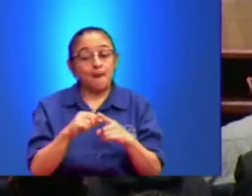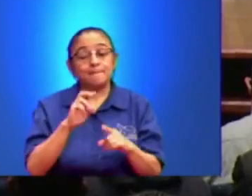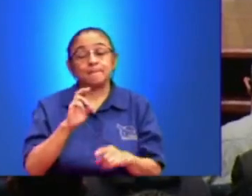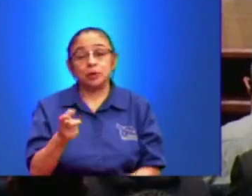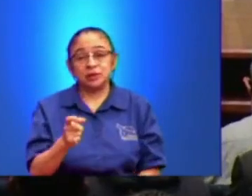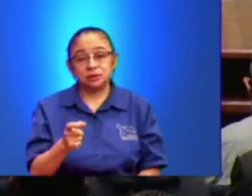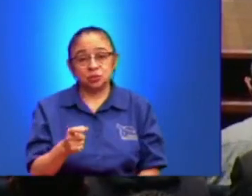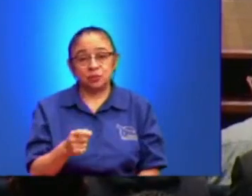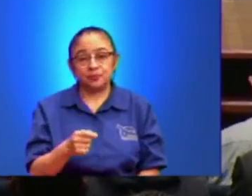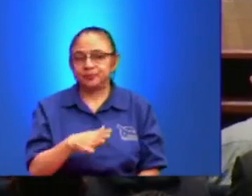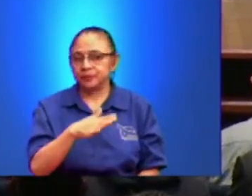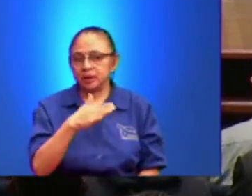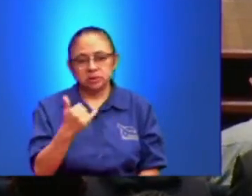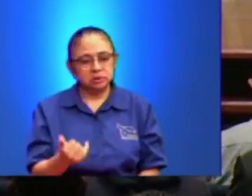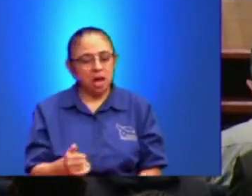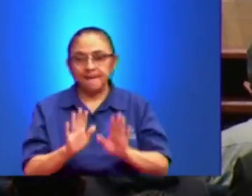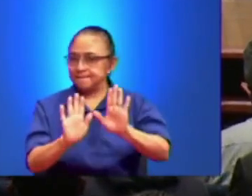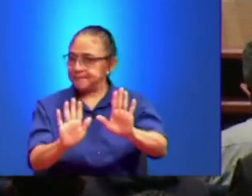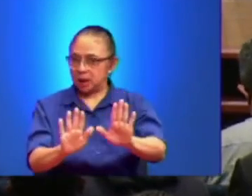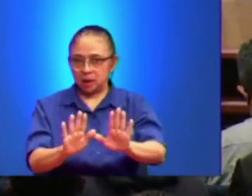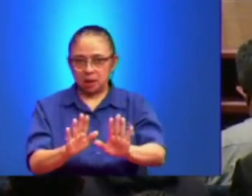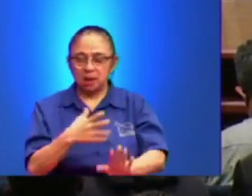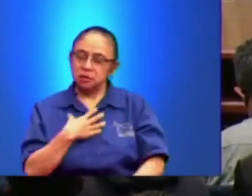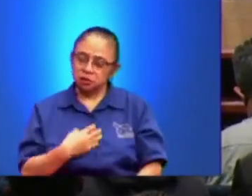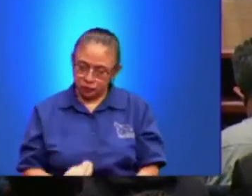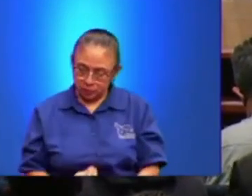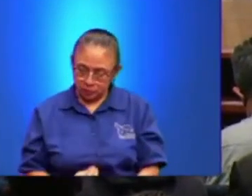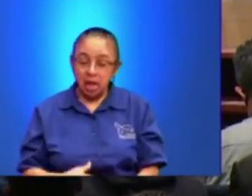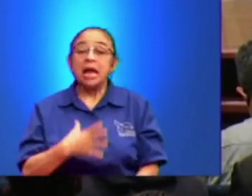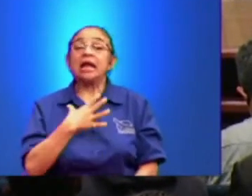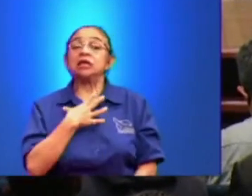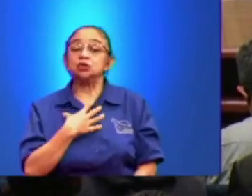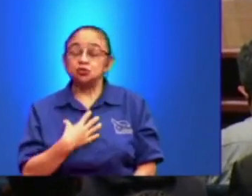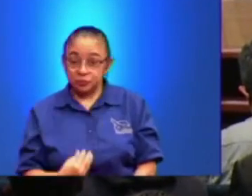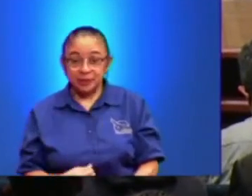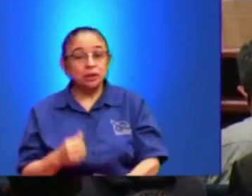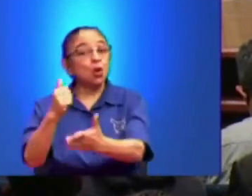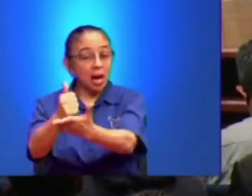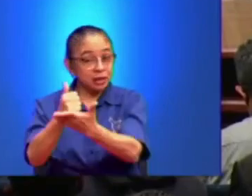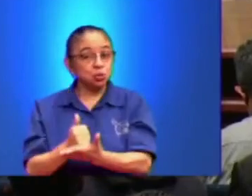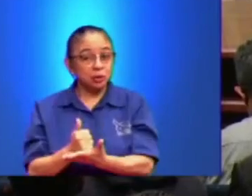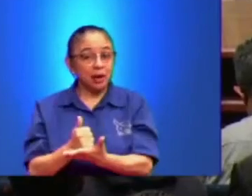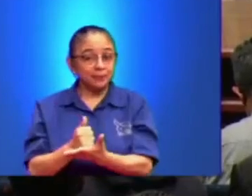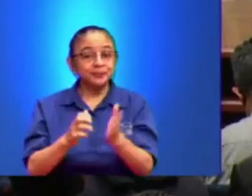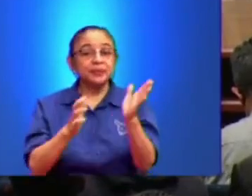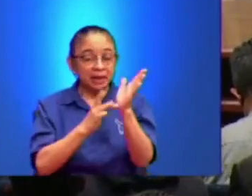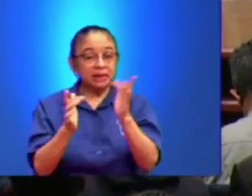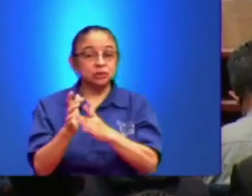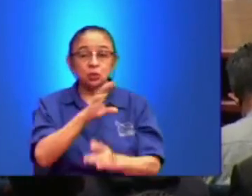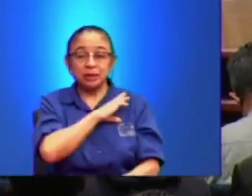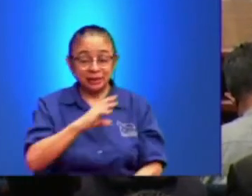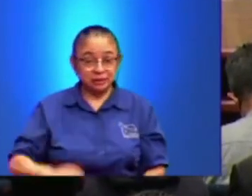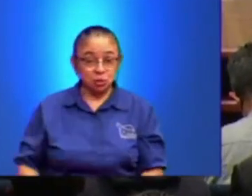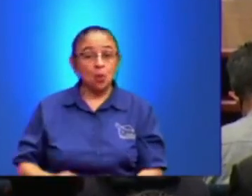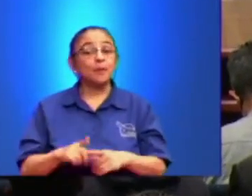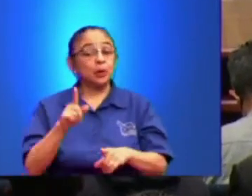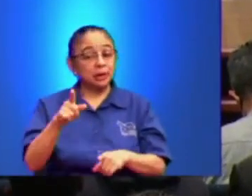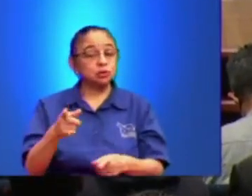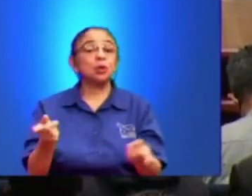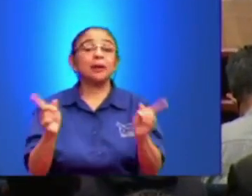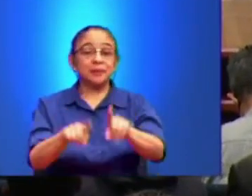días parece sufrir porque sabemos que el sufrimiento ayuda jesucristo por lo que padeció